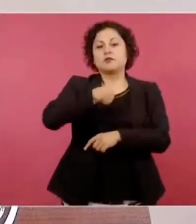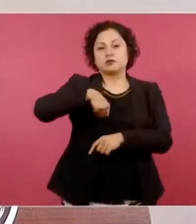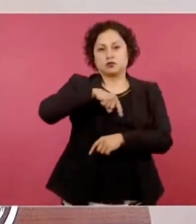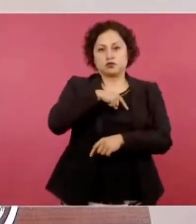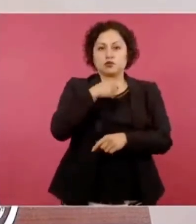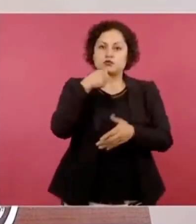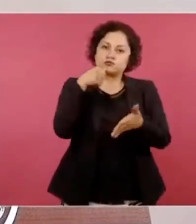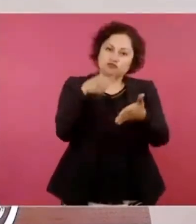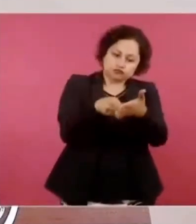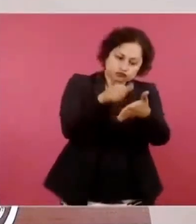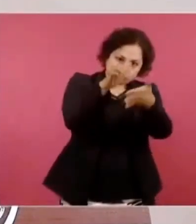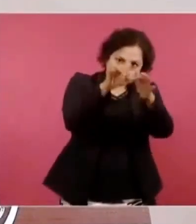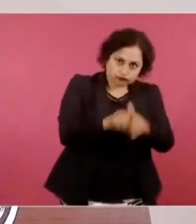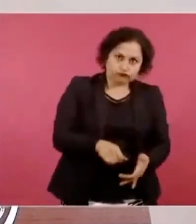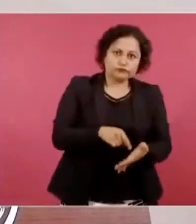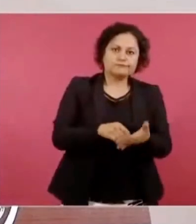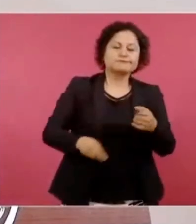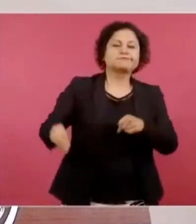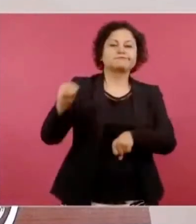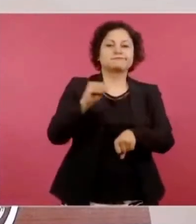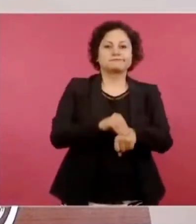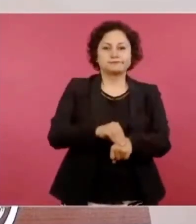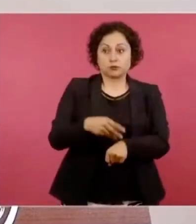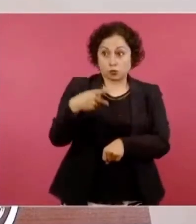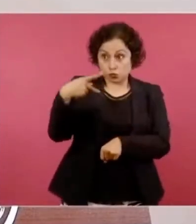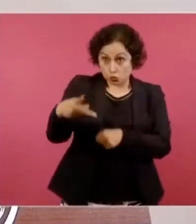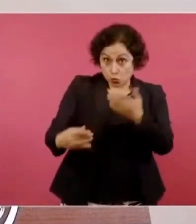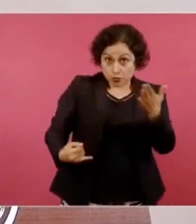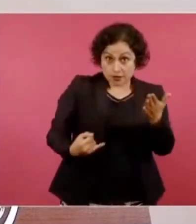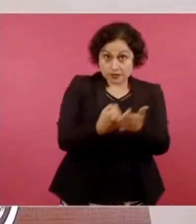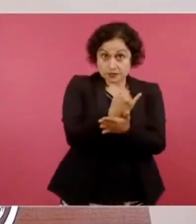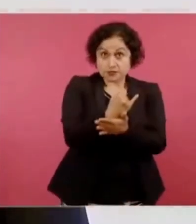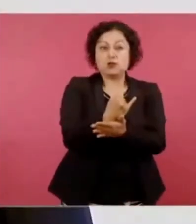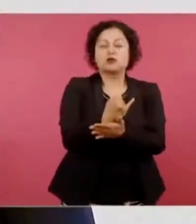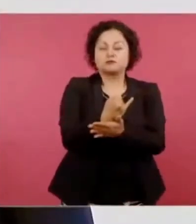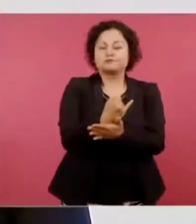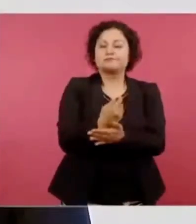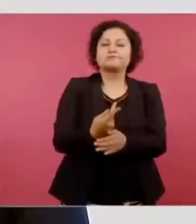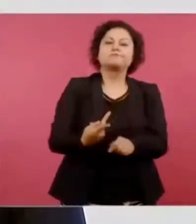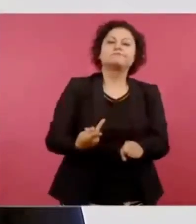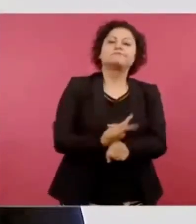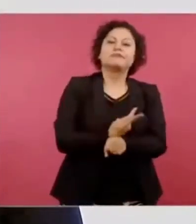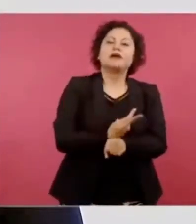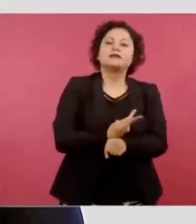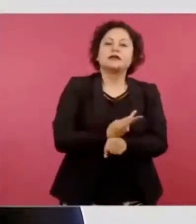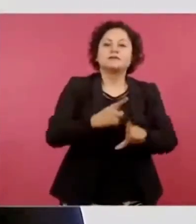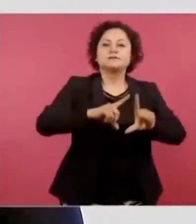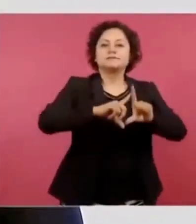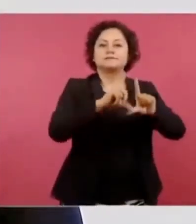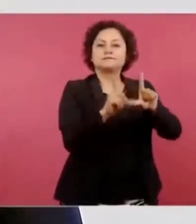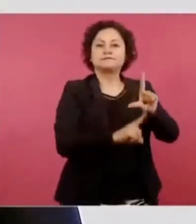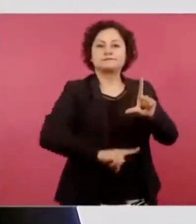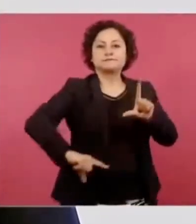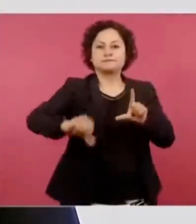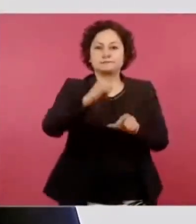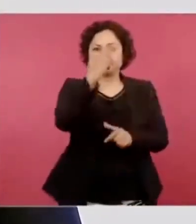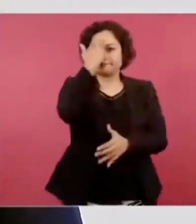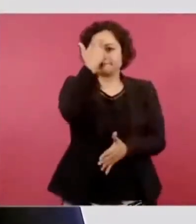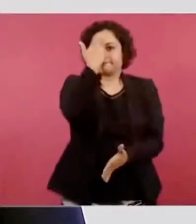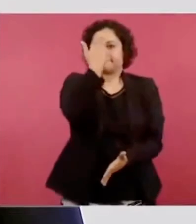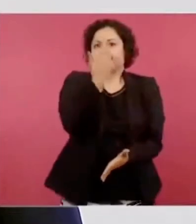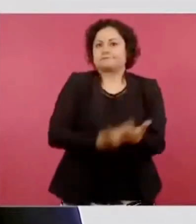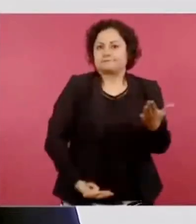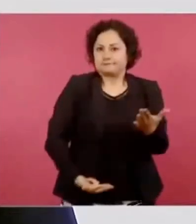que esta decisión vulnera la soberanía nacional, pues la existencia de organismos